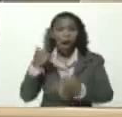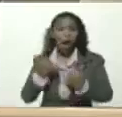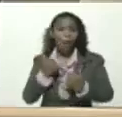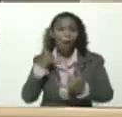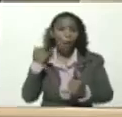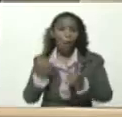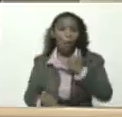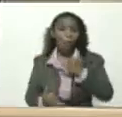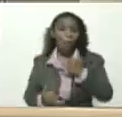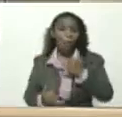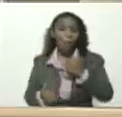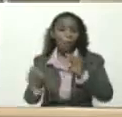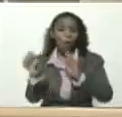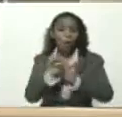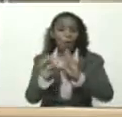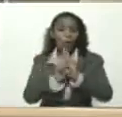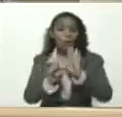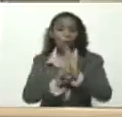etapa,